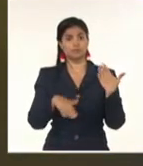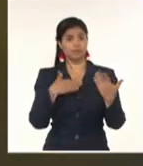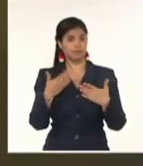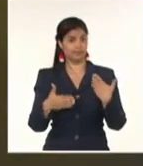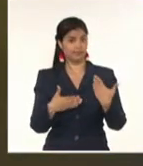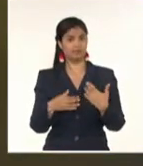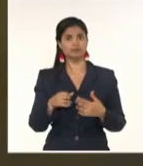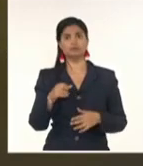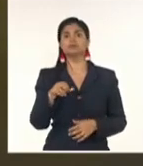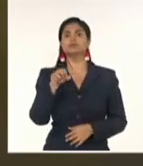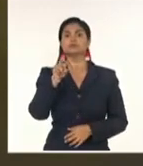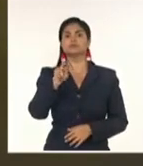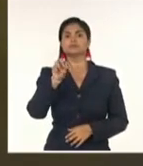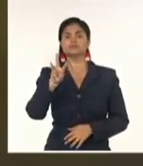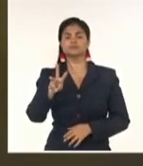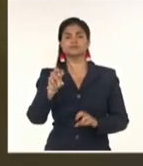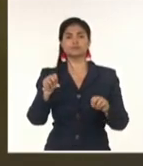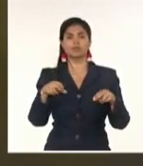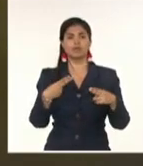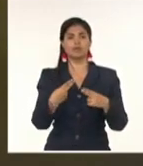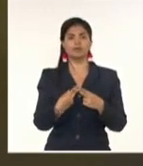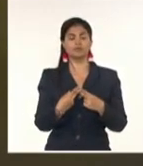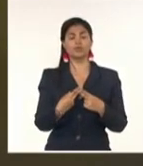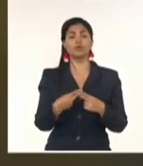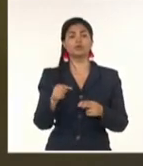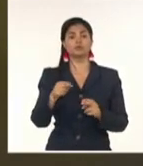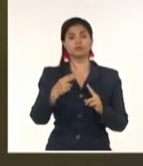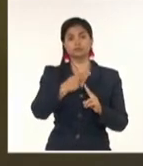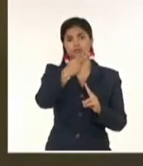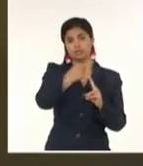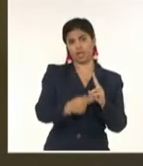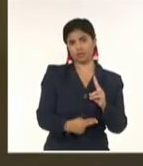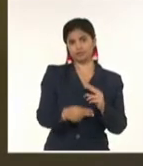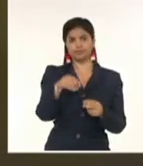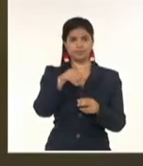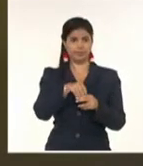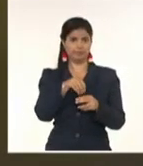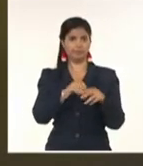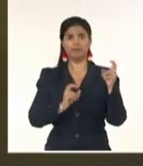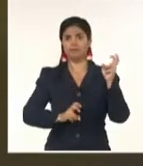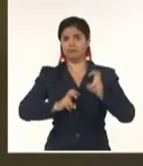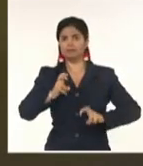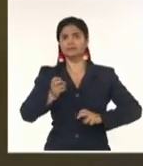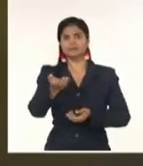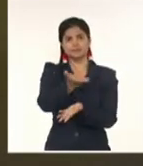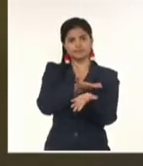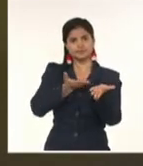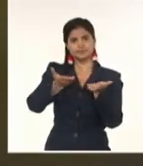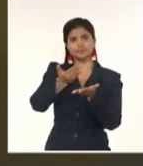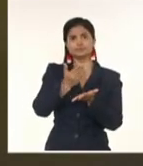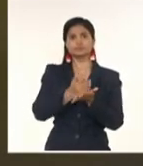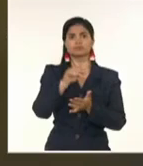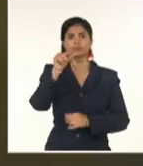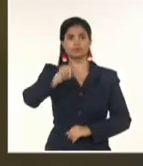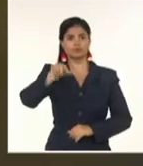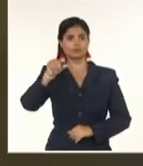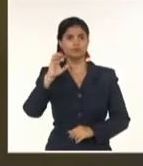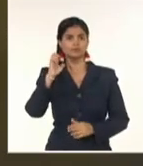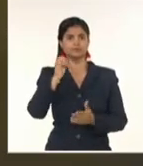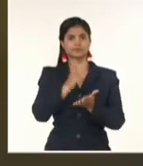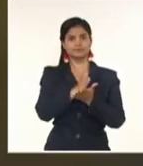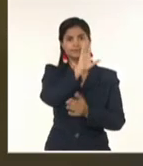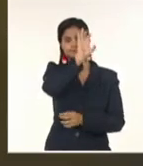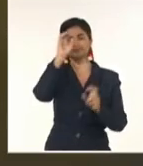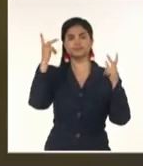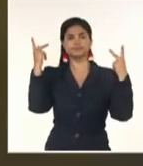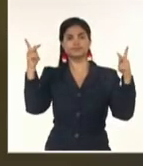23ª edición del evento Primavera Teatral incluye la realización de talleres e intercambios con estudiantes de la Escuela Profesional de Arte